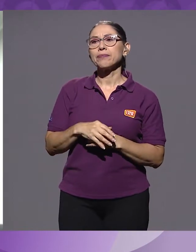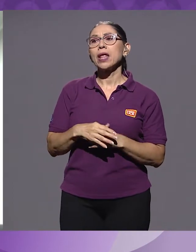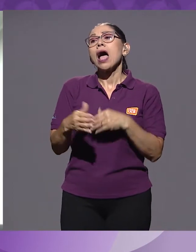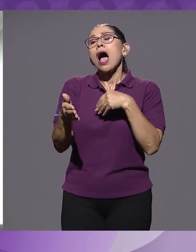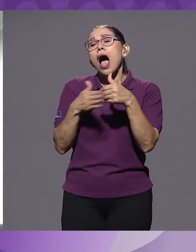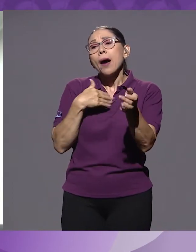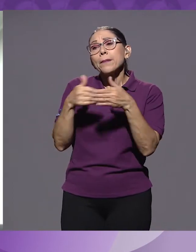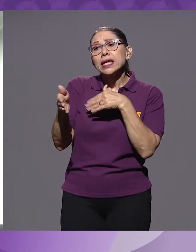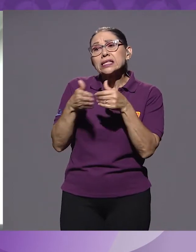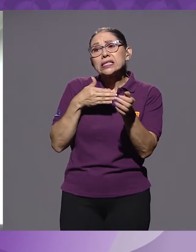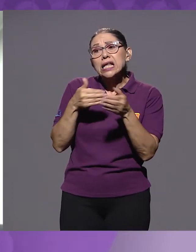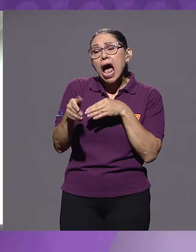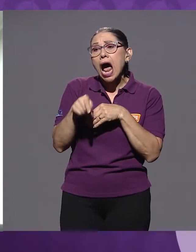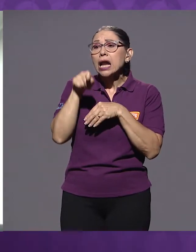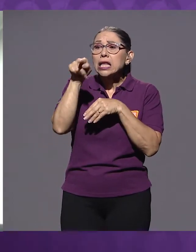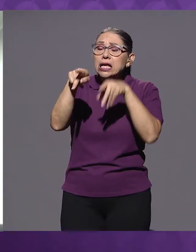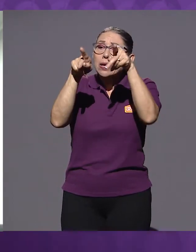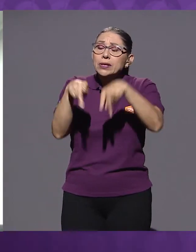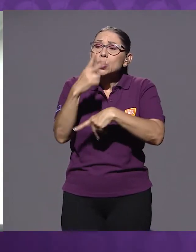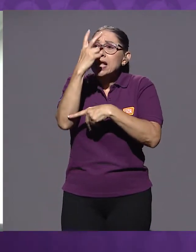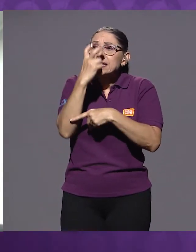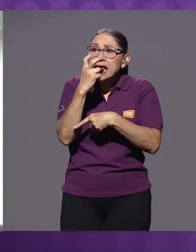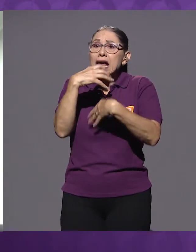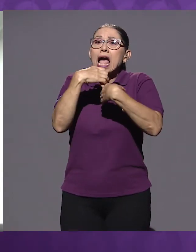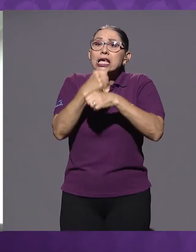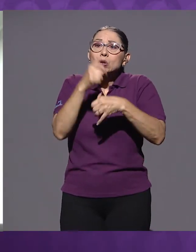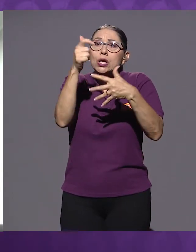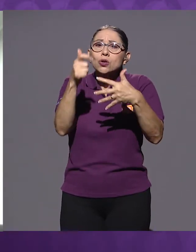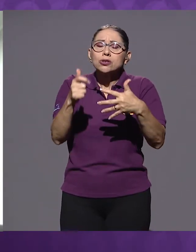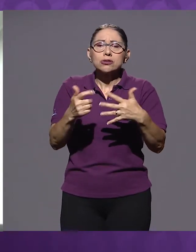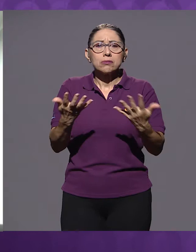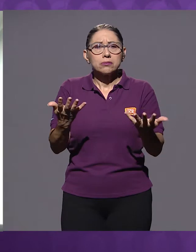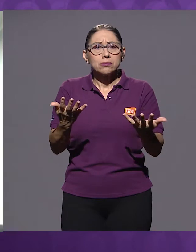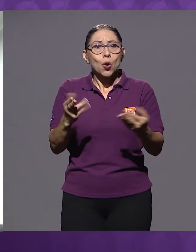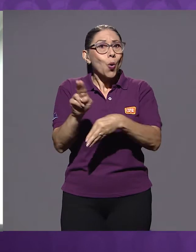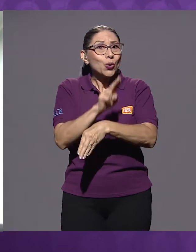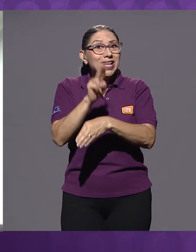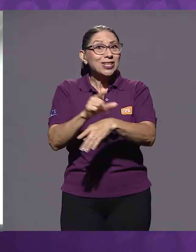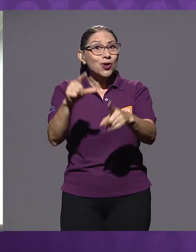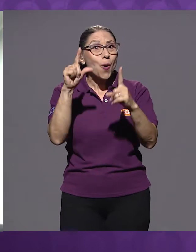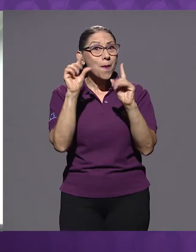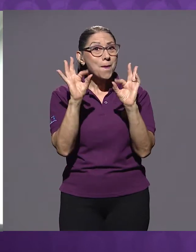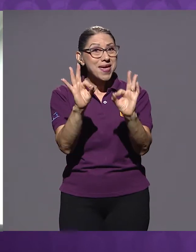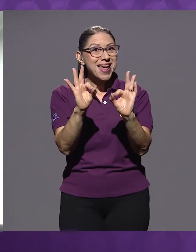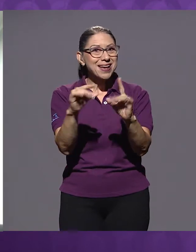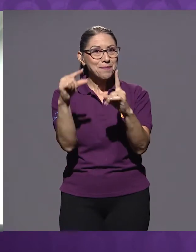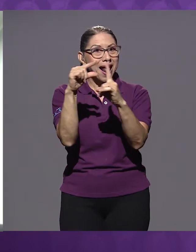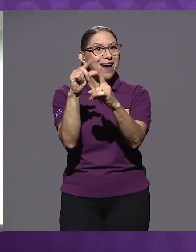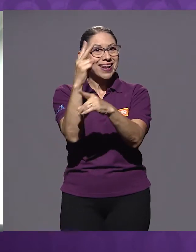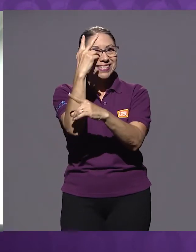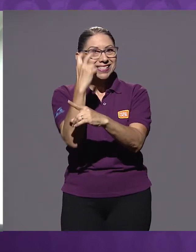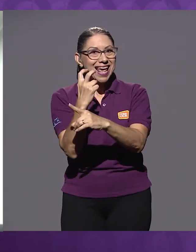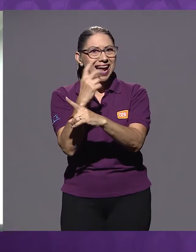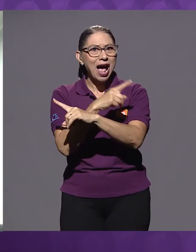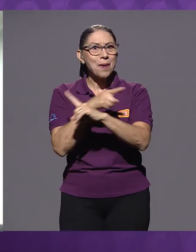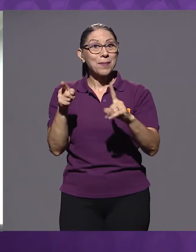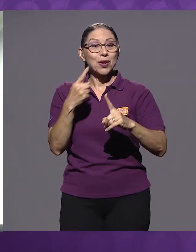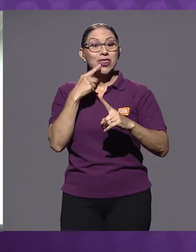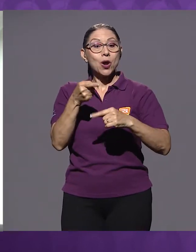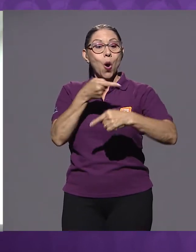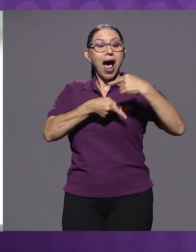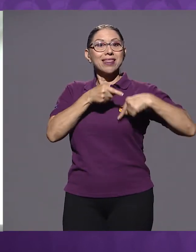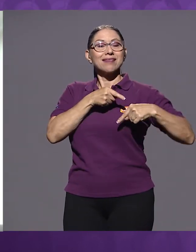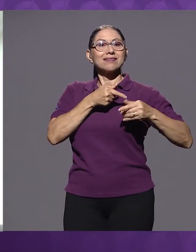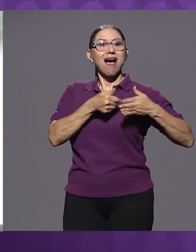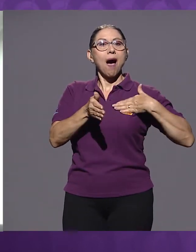de ser una persona ciega, ¿sí? Entonces utilizó bien el término, pero la frase tiene un enunciado